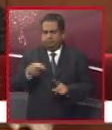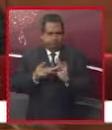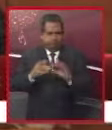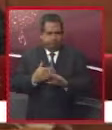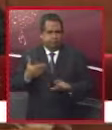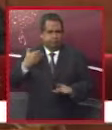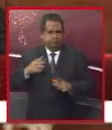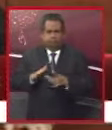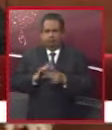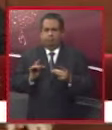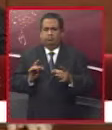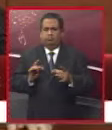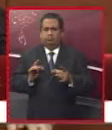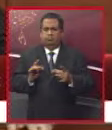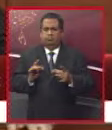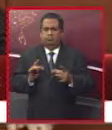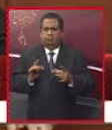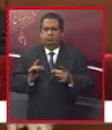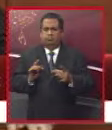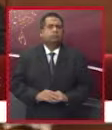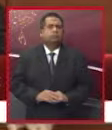describió Encinas, de un atropello.